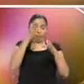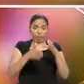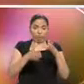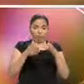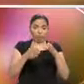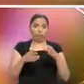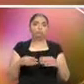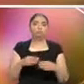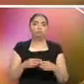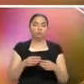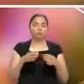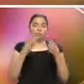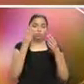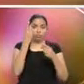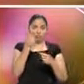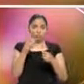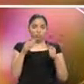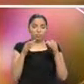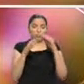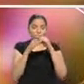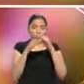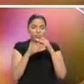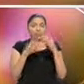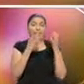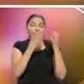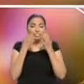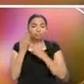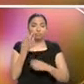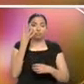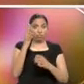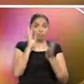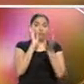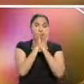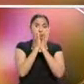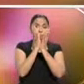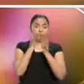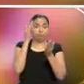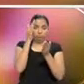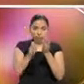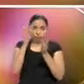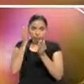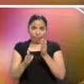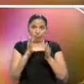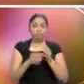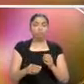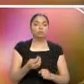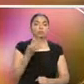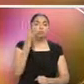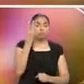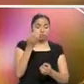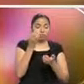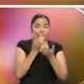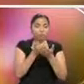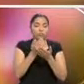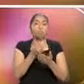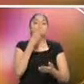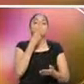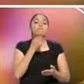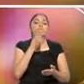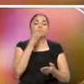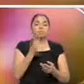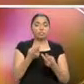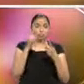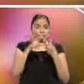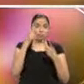cubitos, una taza de sandía cortada en cubitos. 4 rebanadas de piña, También vamos a necesitar 4 cucharadas de miel de abeja,